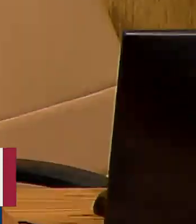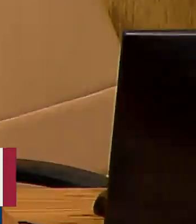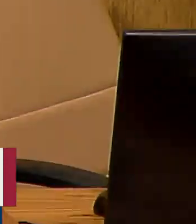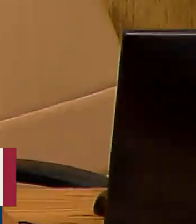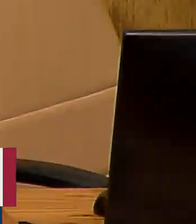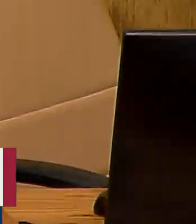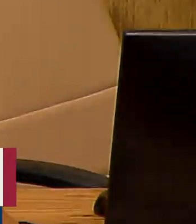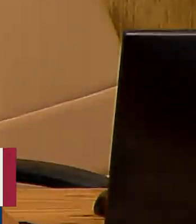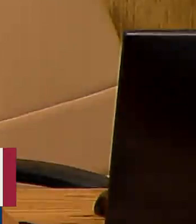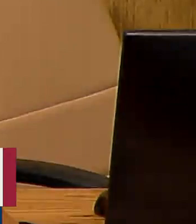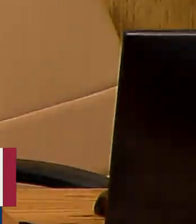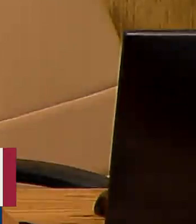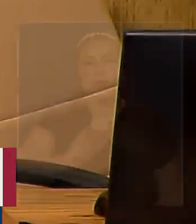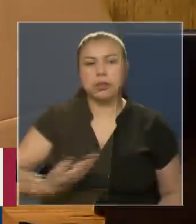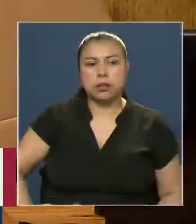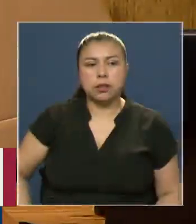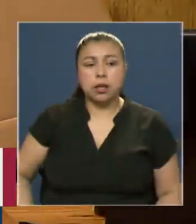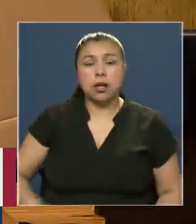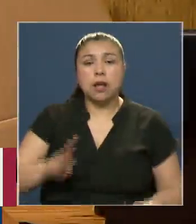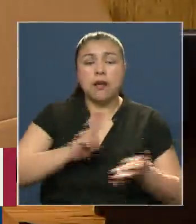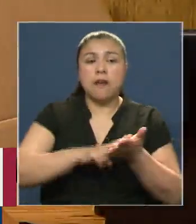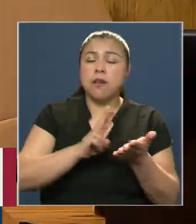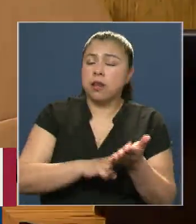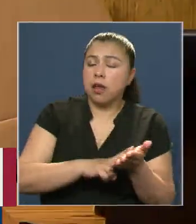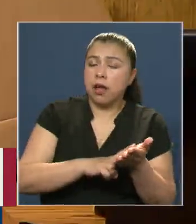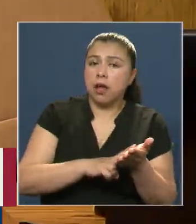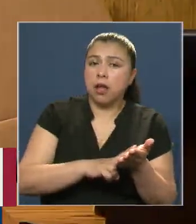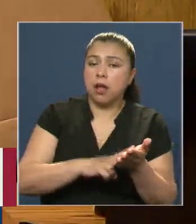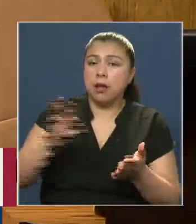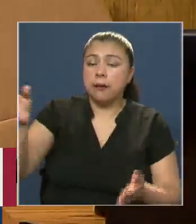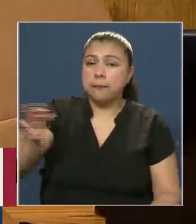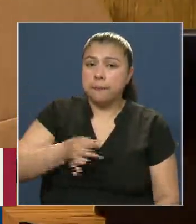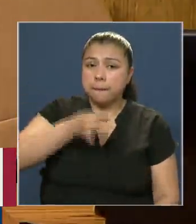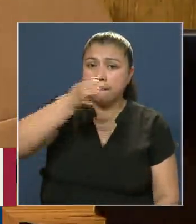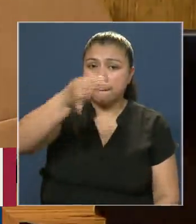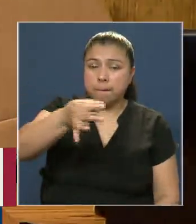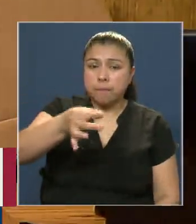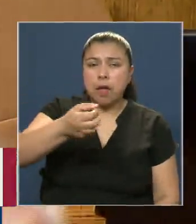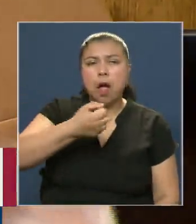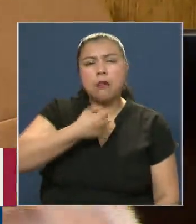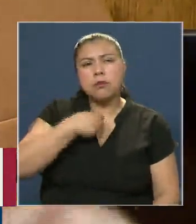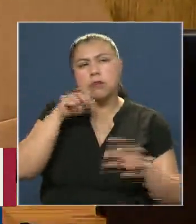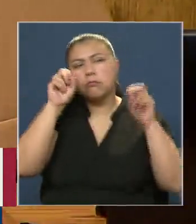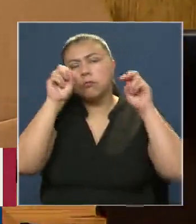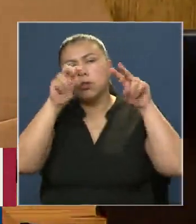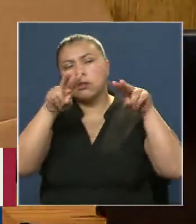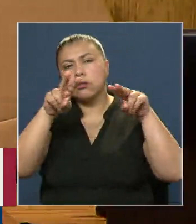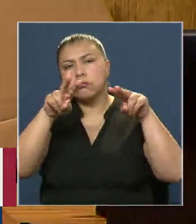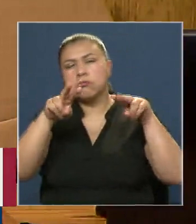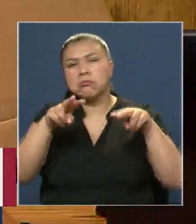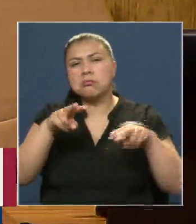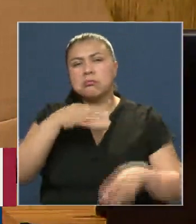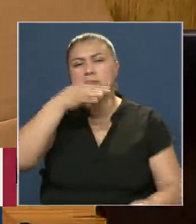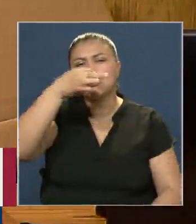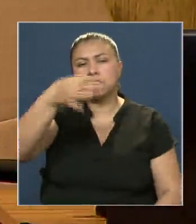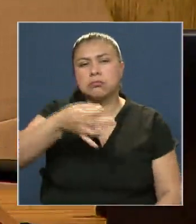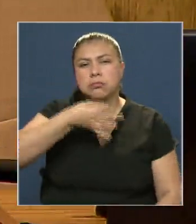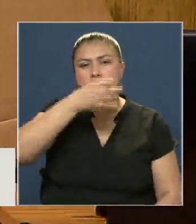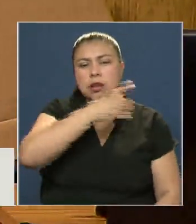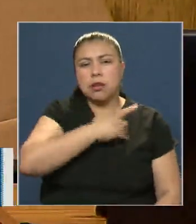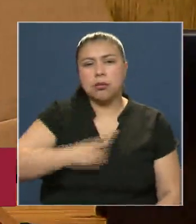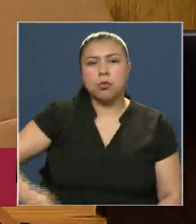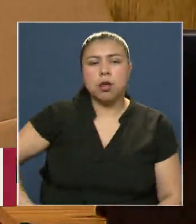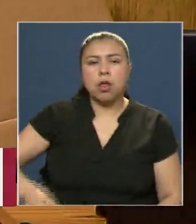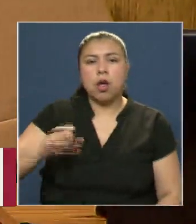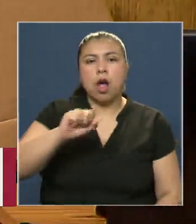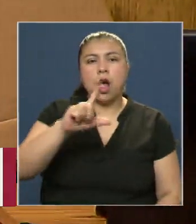Gracias, presidente. La verdad que, por su intermedio, presidente, me llama la atención las palabras del diputado Alarcón,